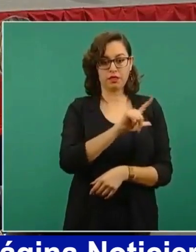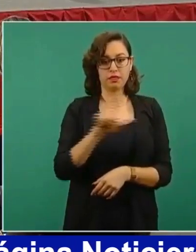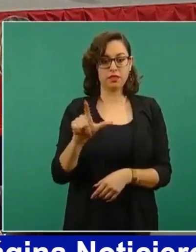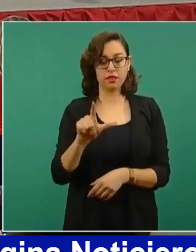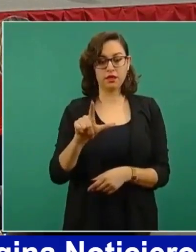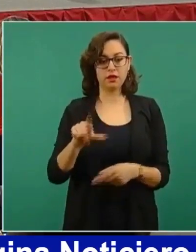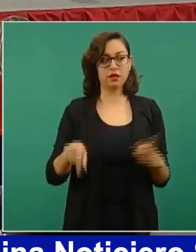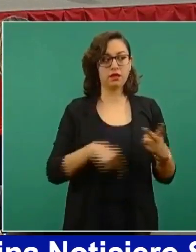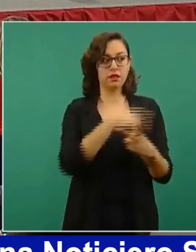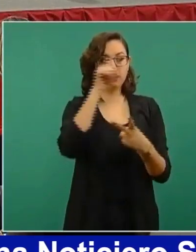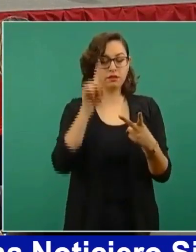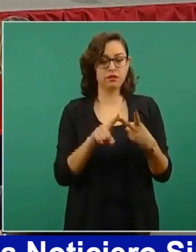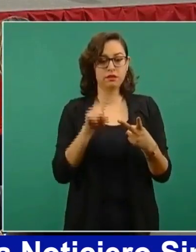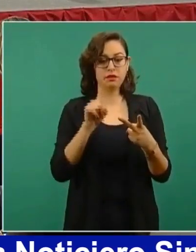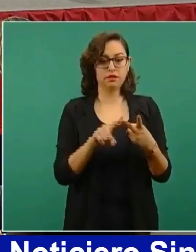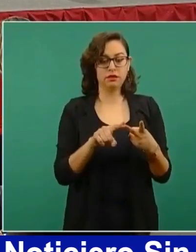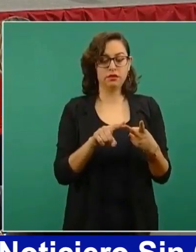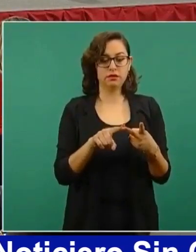luego